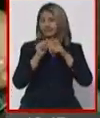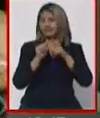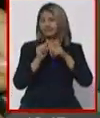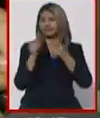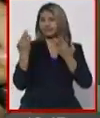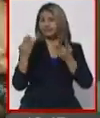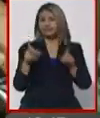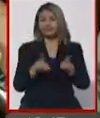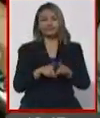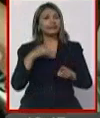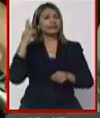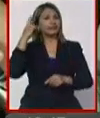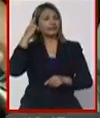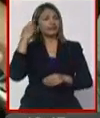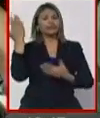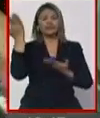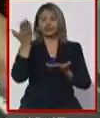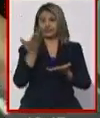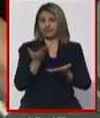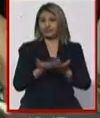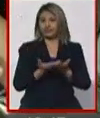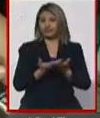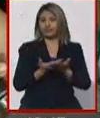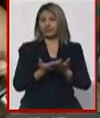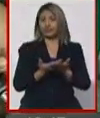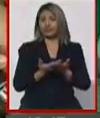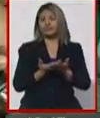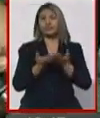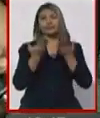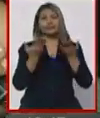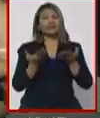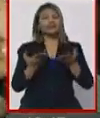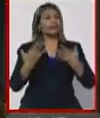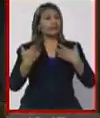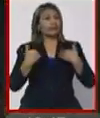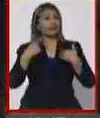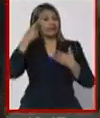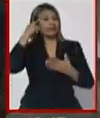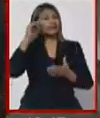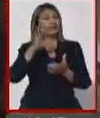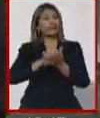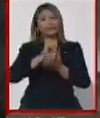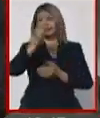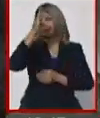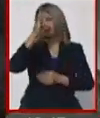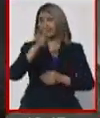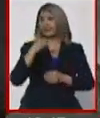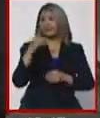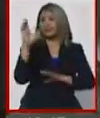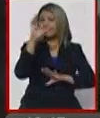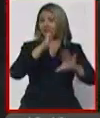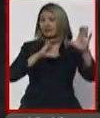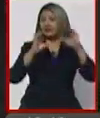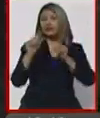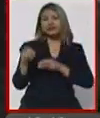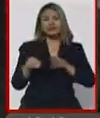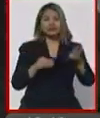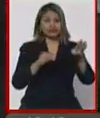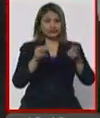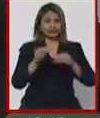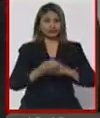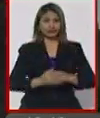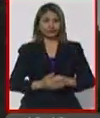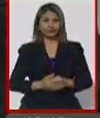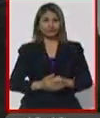esperanza y traer la presencia de que tenemos que creer en Dios, tenemos que buscar la manera